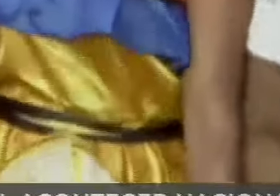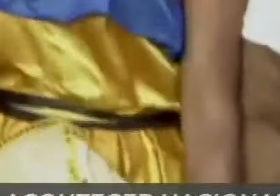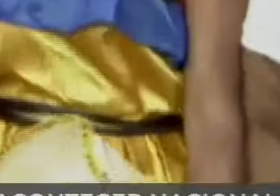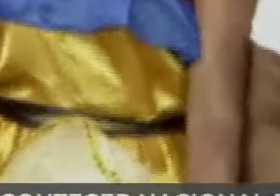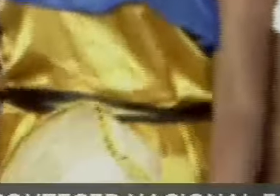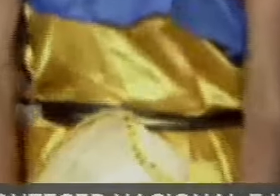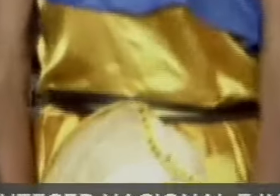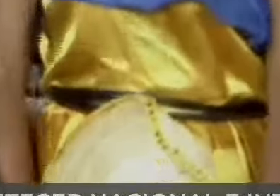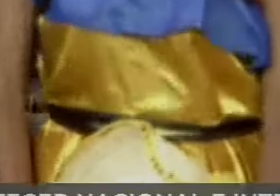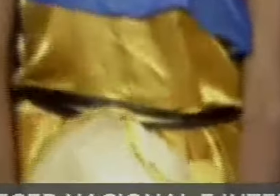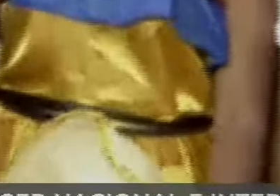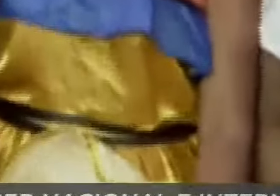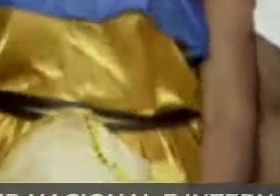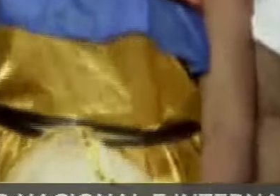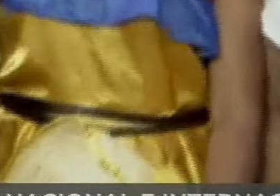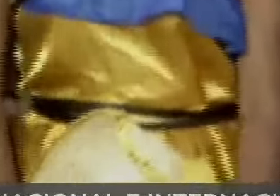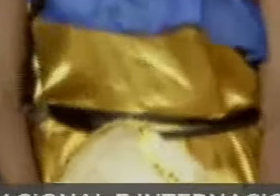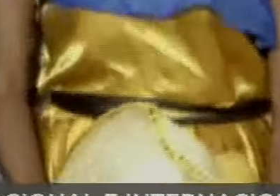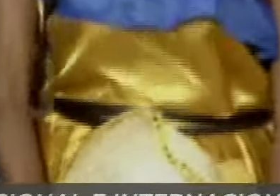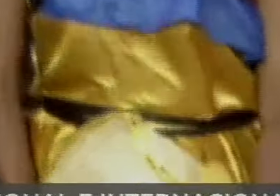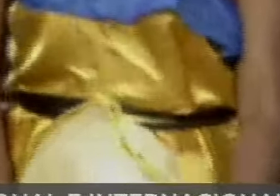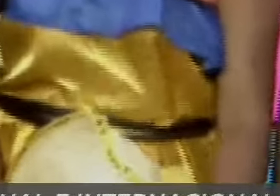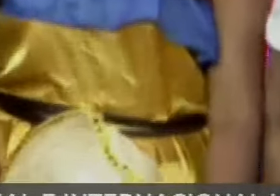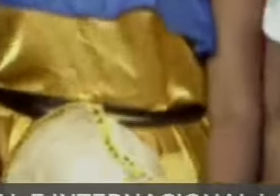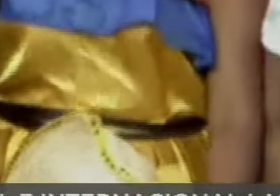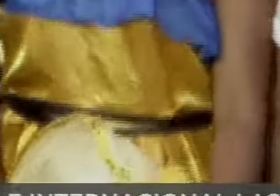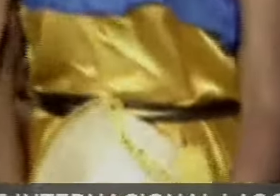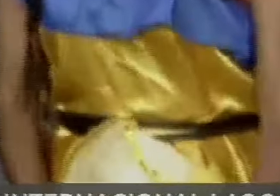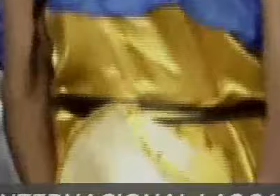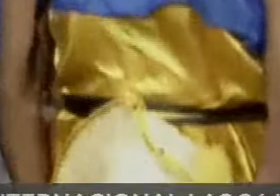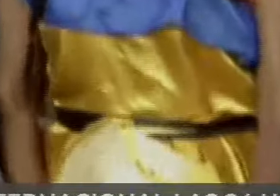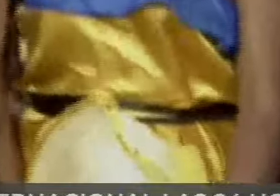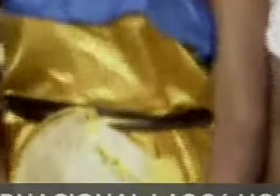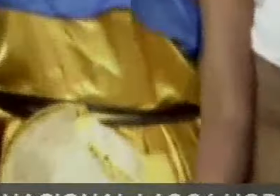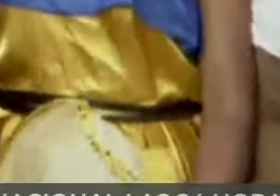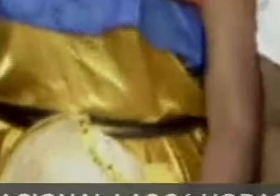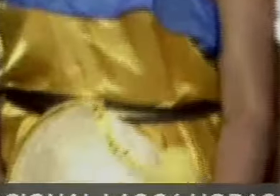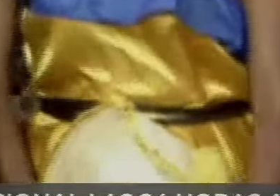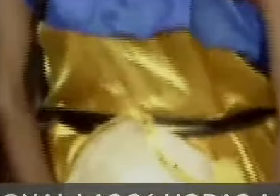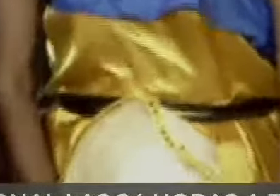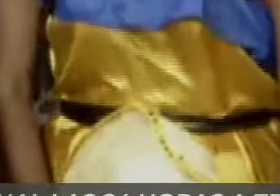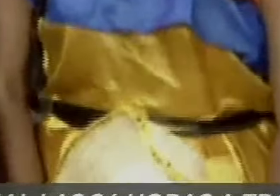Como Venezuela no hay. Esta es Venezuela. ¡Que viva